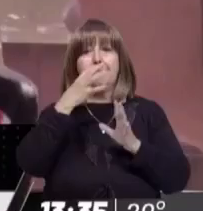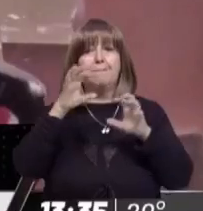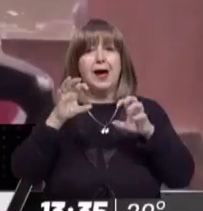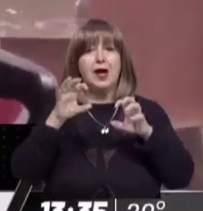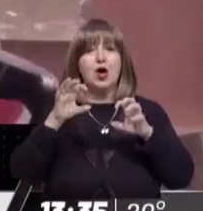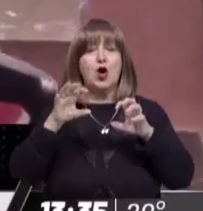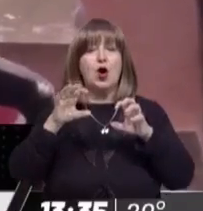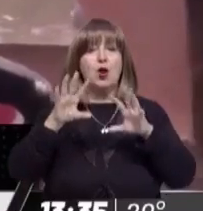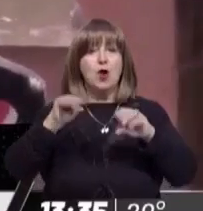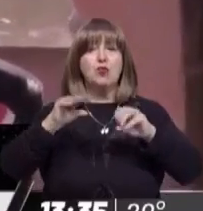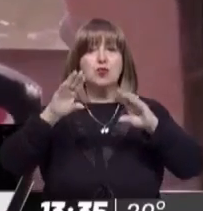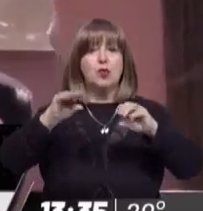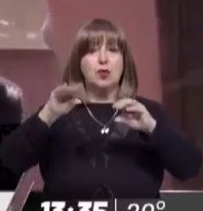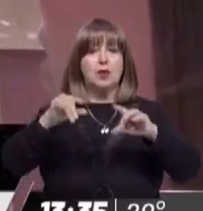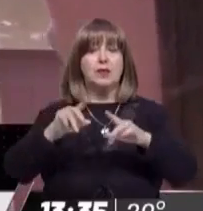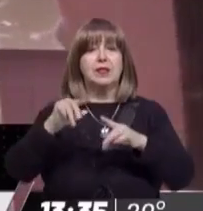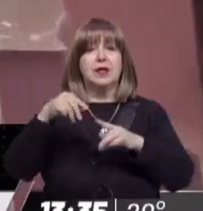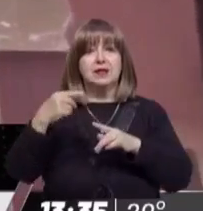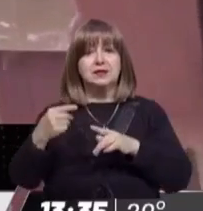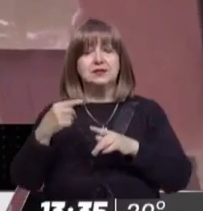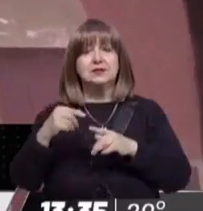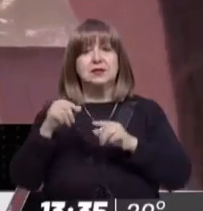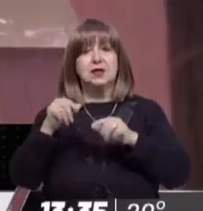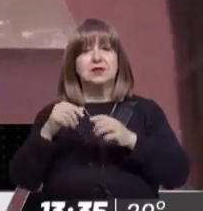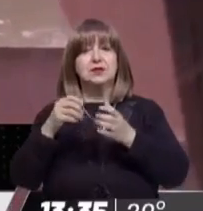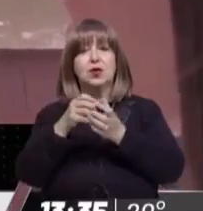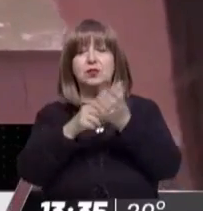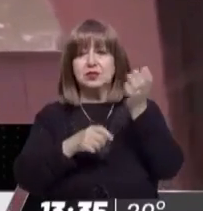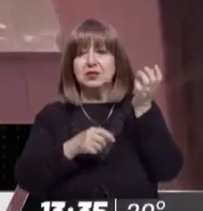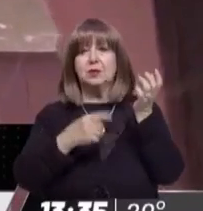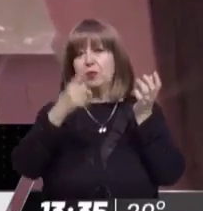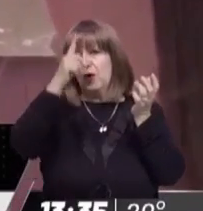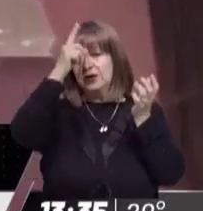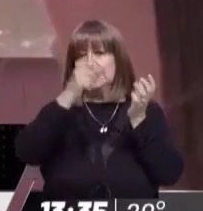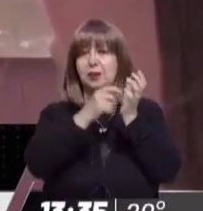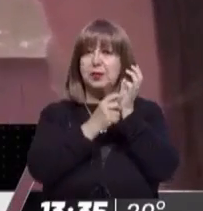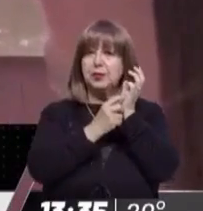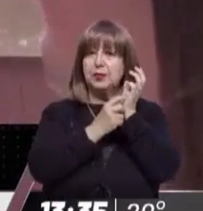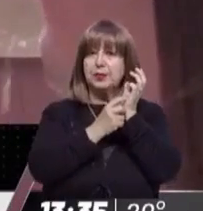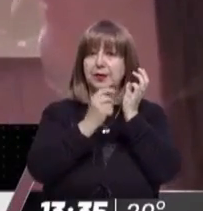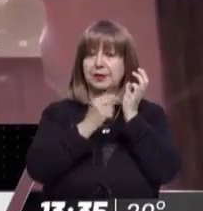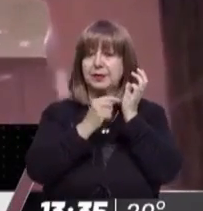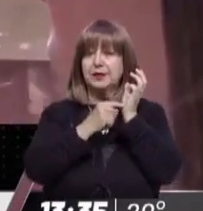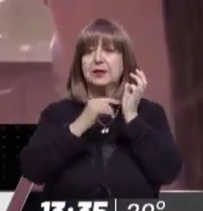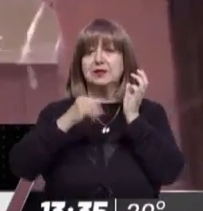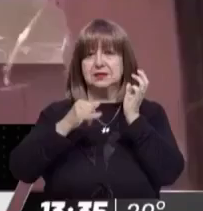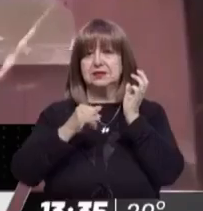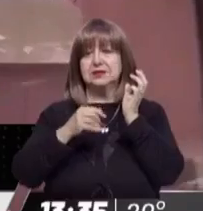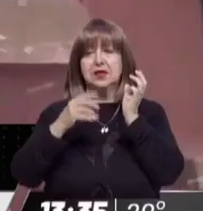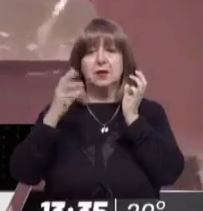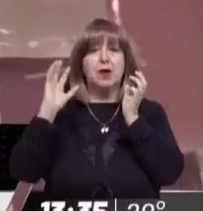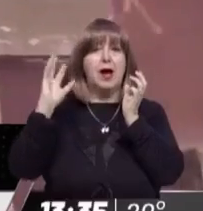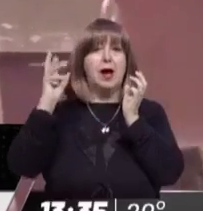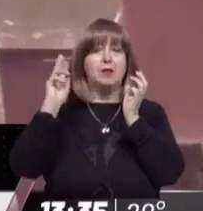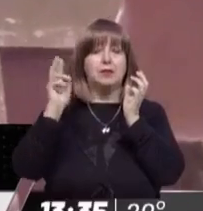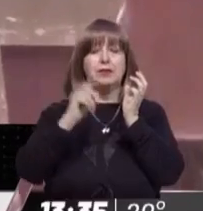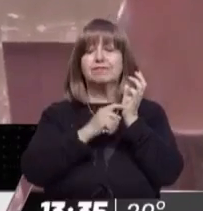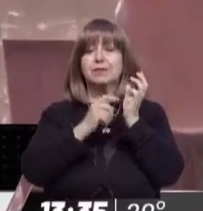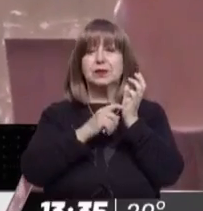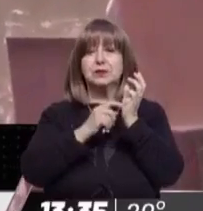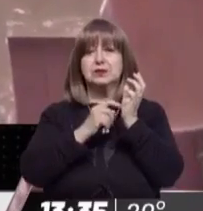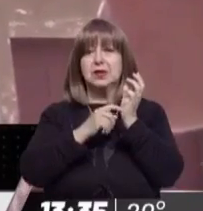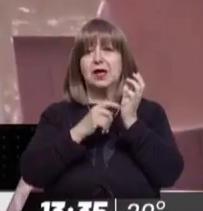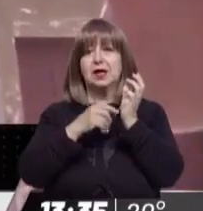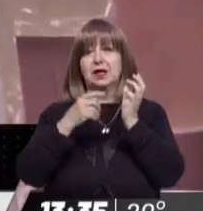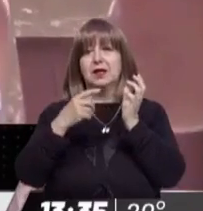despertamos con el ruido de los handy de los policas yo me desperté con el ruido handy Claro si me desperté por los perros cuando me acosté me habría costado 2